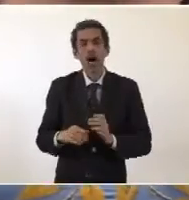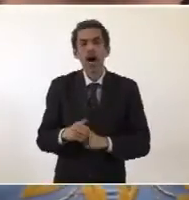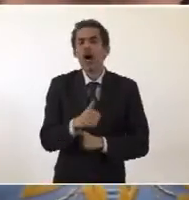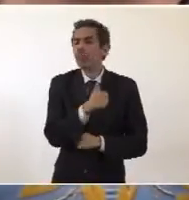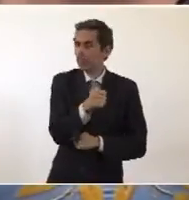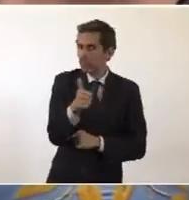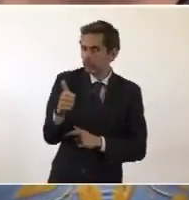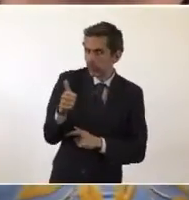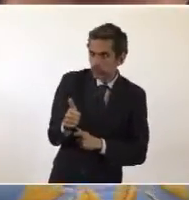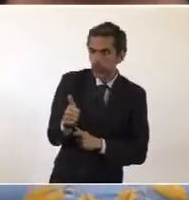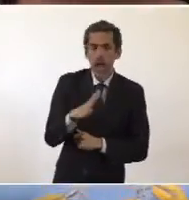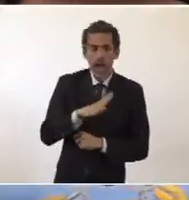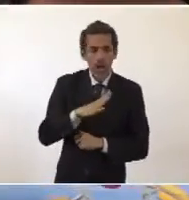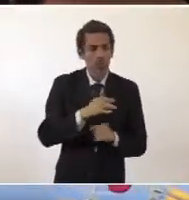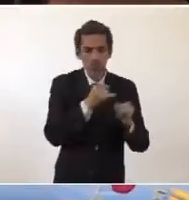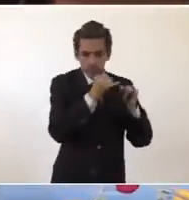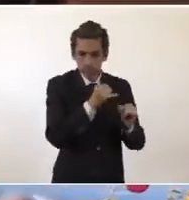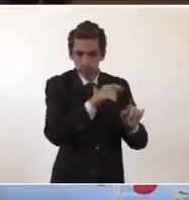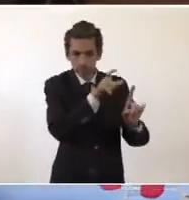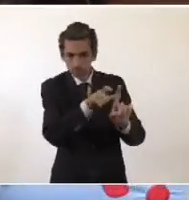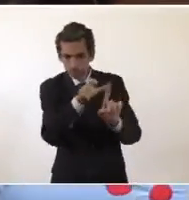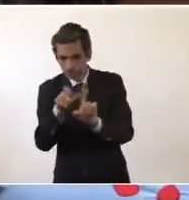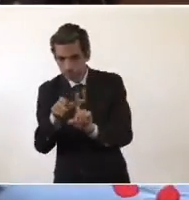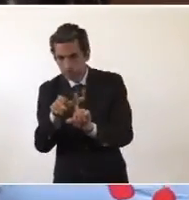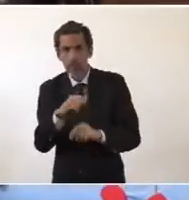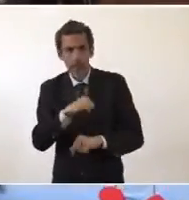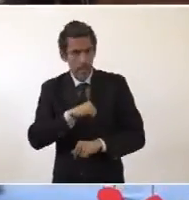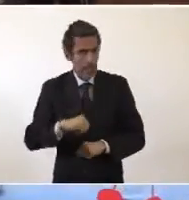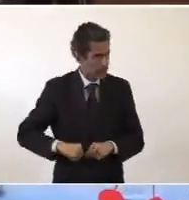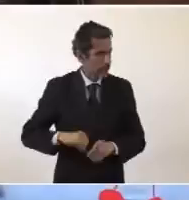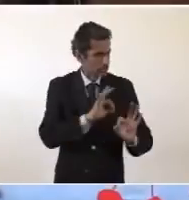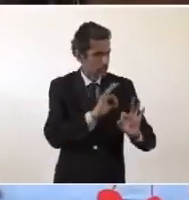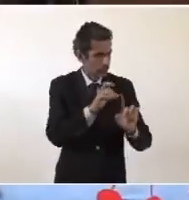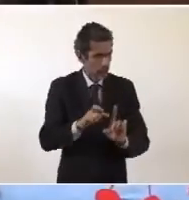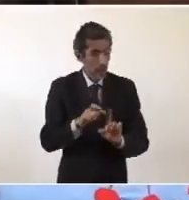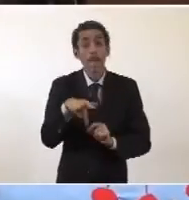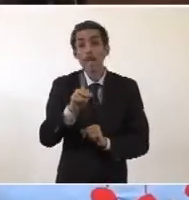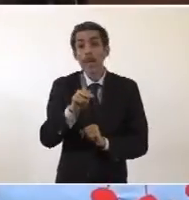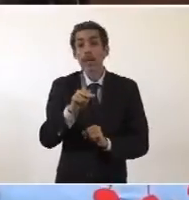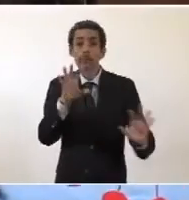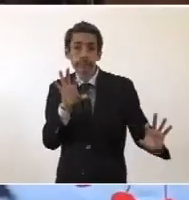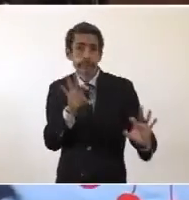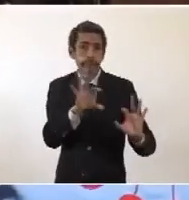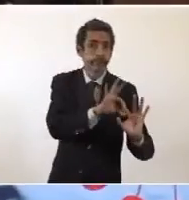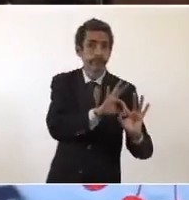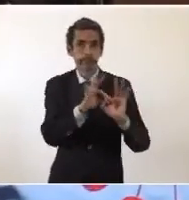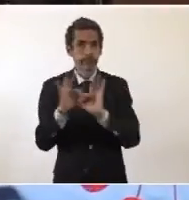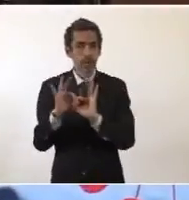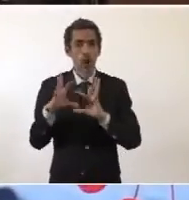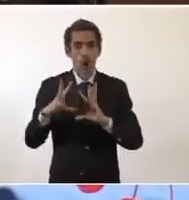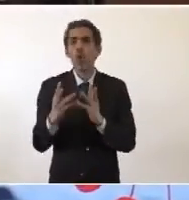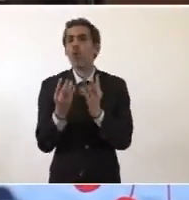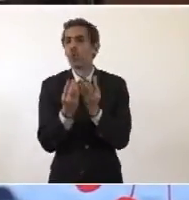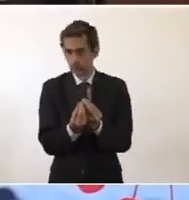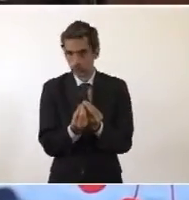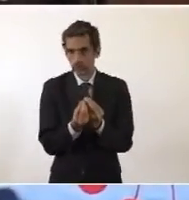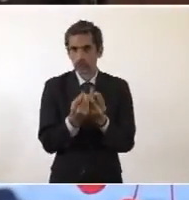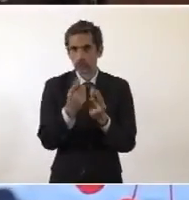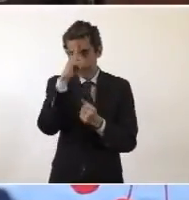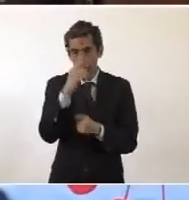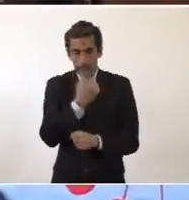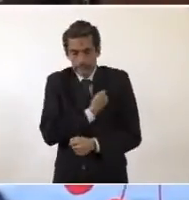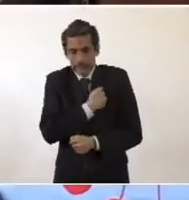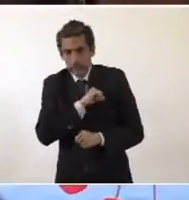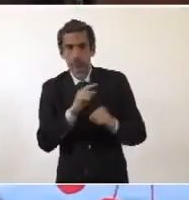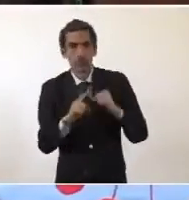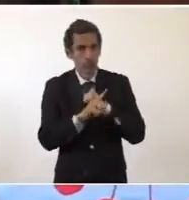propias características, sus propias medidas, pero estamos conjuntamente afrontando esta crisis sanitaria a